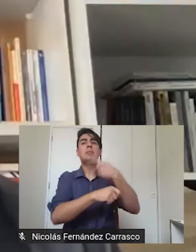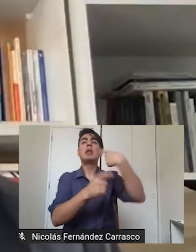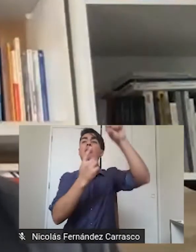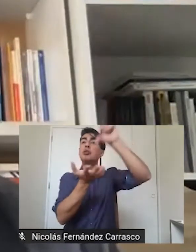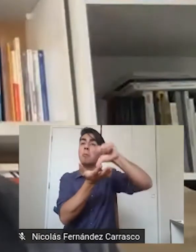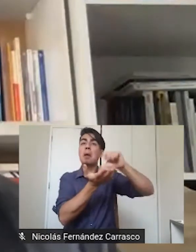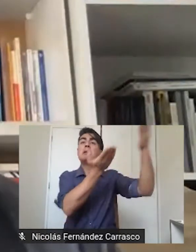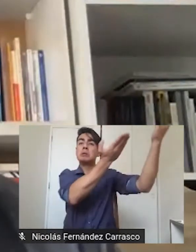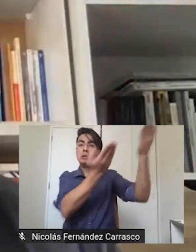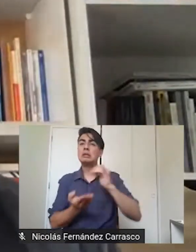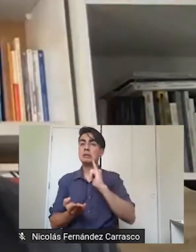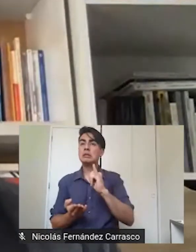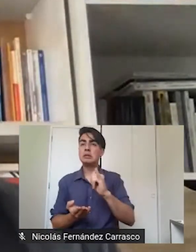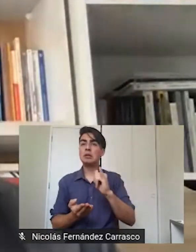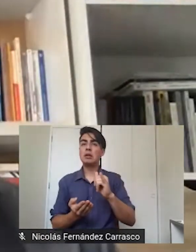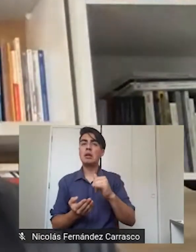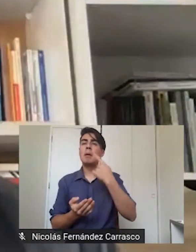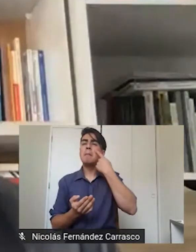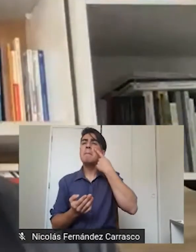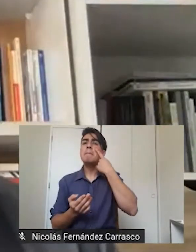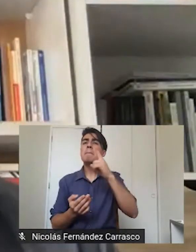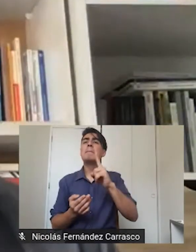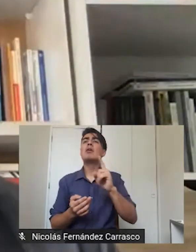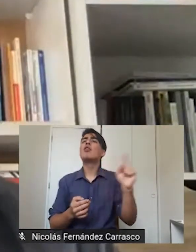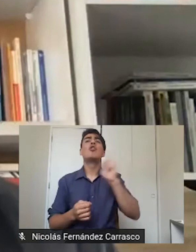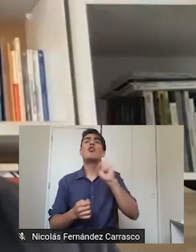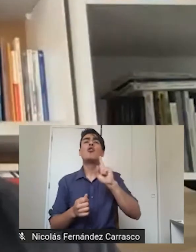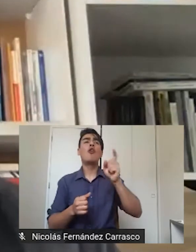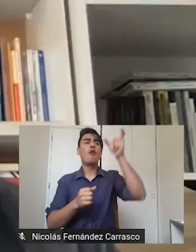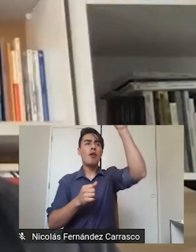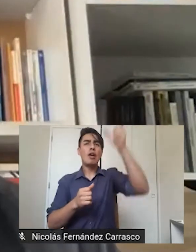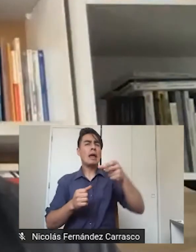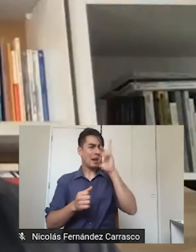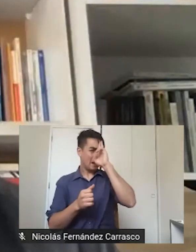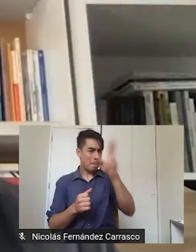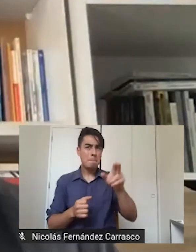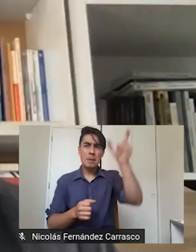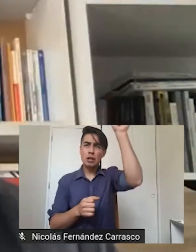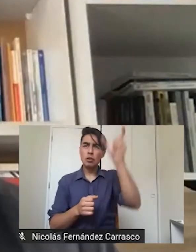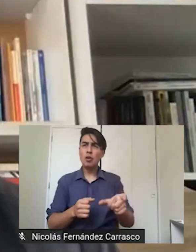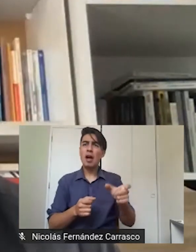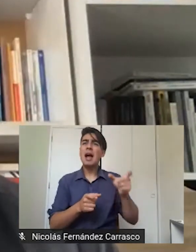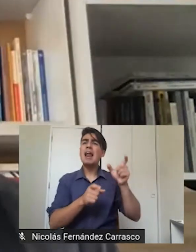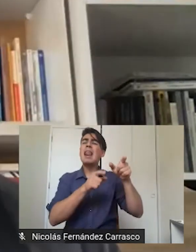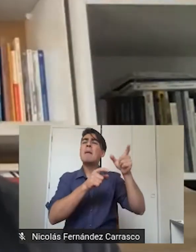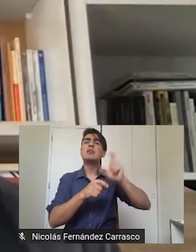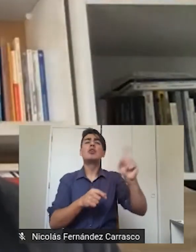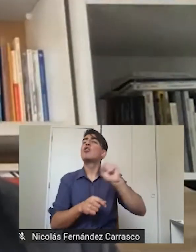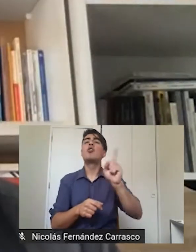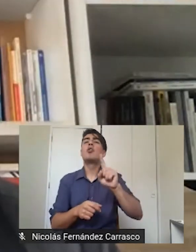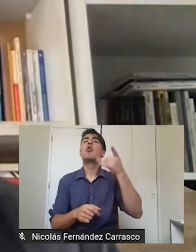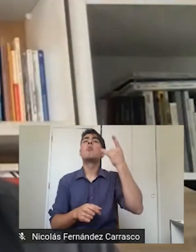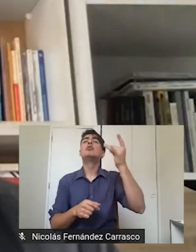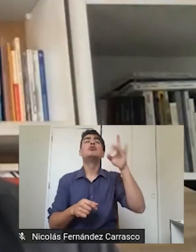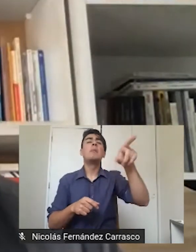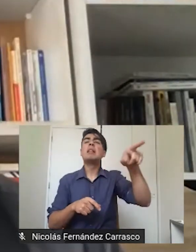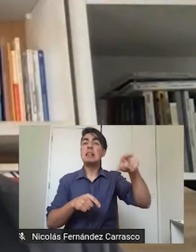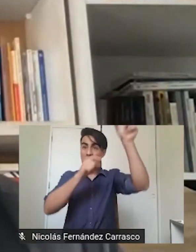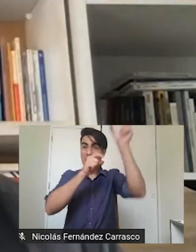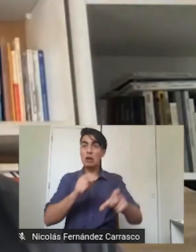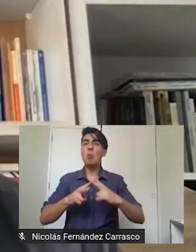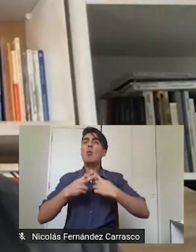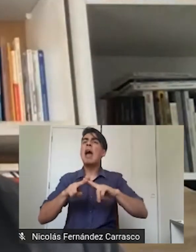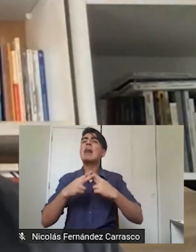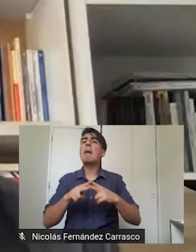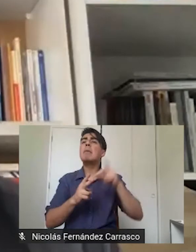existe y persiste una visión utilitarista de la migración y que no valora a la persona en sí misma, lo ve como un medio.